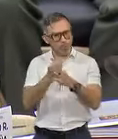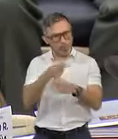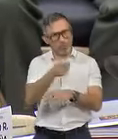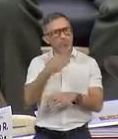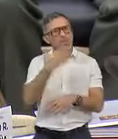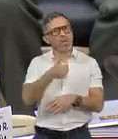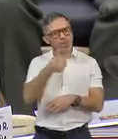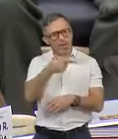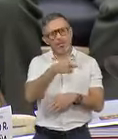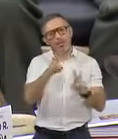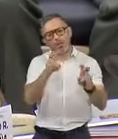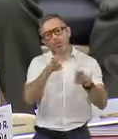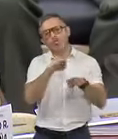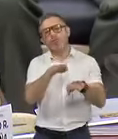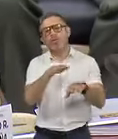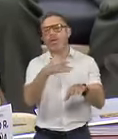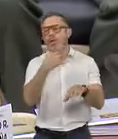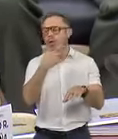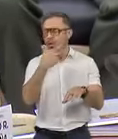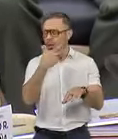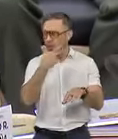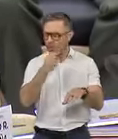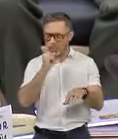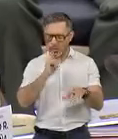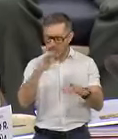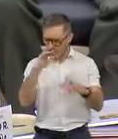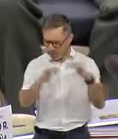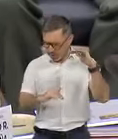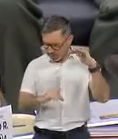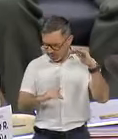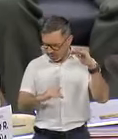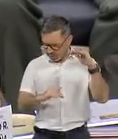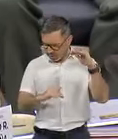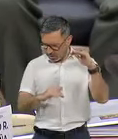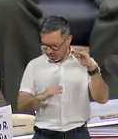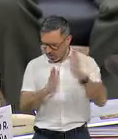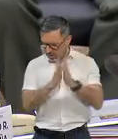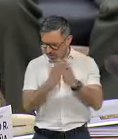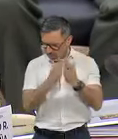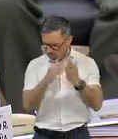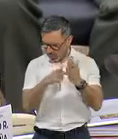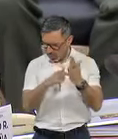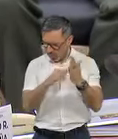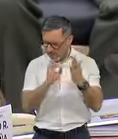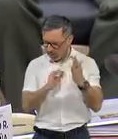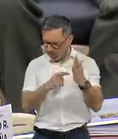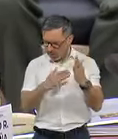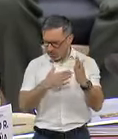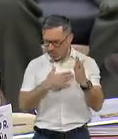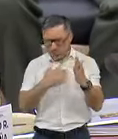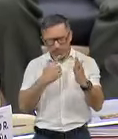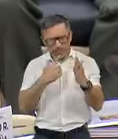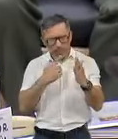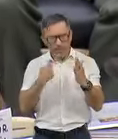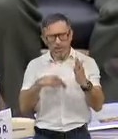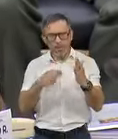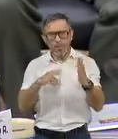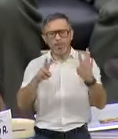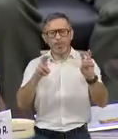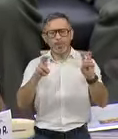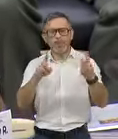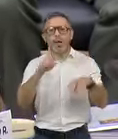la desigualdad. Hay un libro buenísimo que se llama La Mujer Helada, de